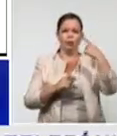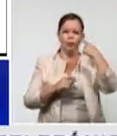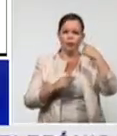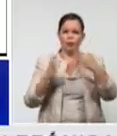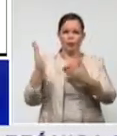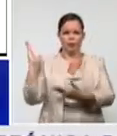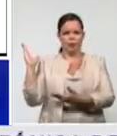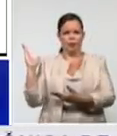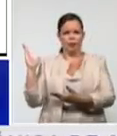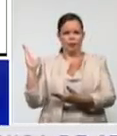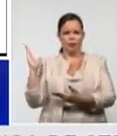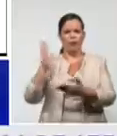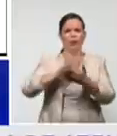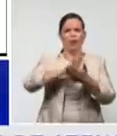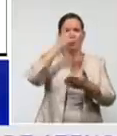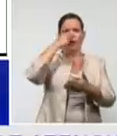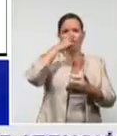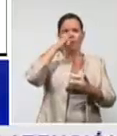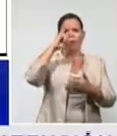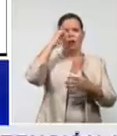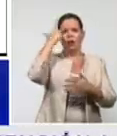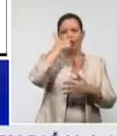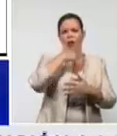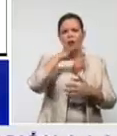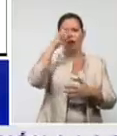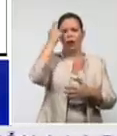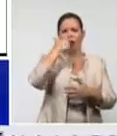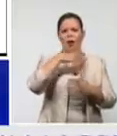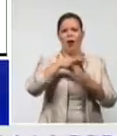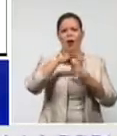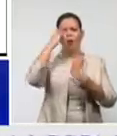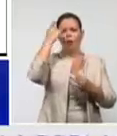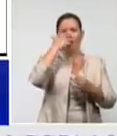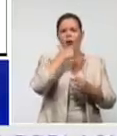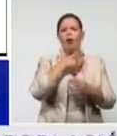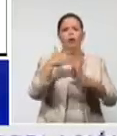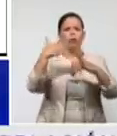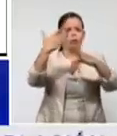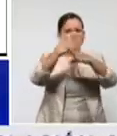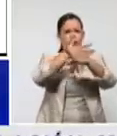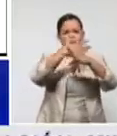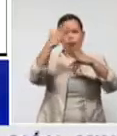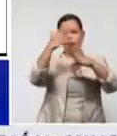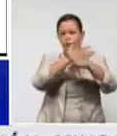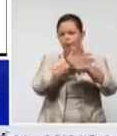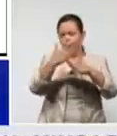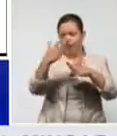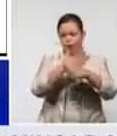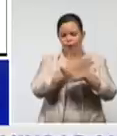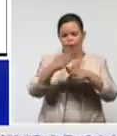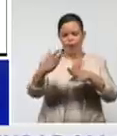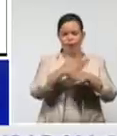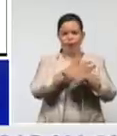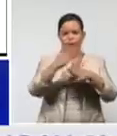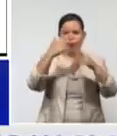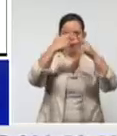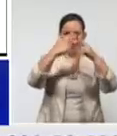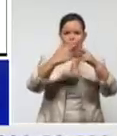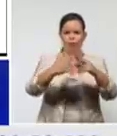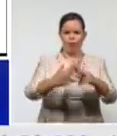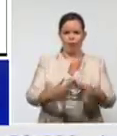Manicaragua, Caibarién, La Palma, Minas de Matanambre, Tunas y Moa. Estos municipios se